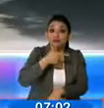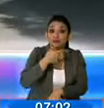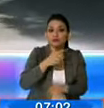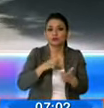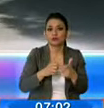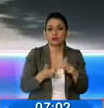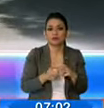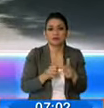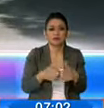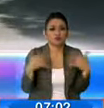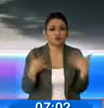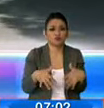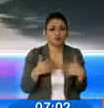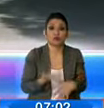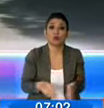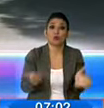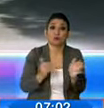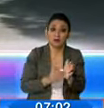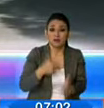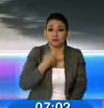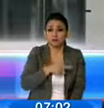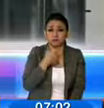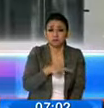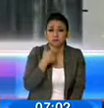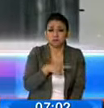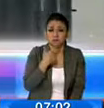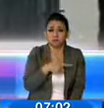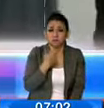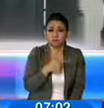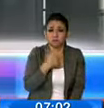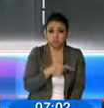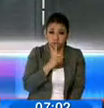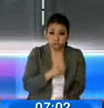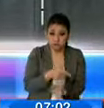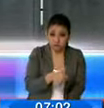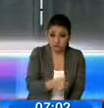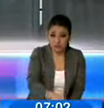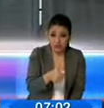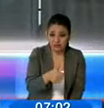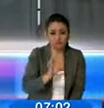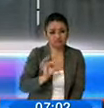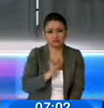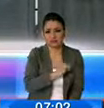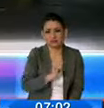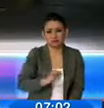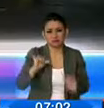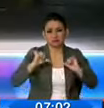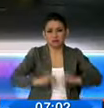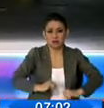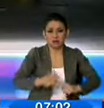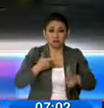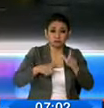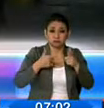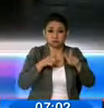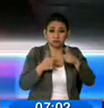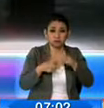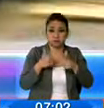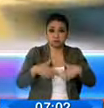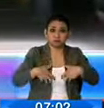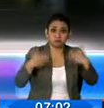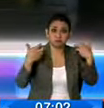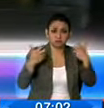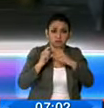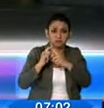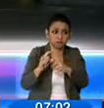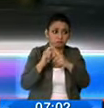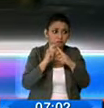vez más, el consumo excesivo de licor deja en evidencia que el alcohol es mal consejero. Más bien, al calor de los tragos, los reclamos se convierten